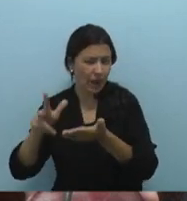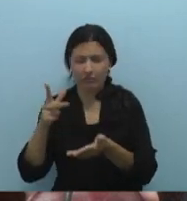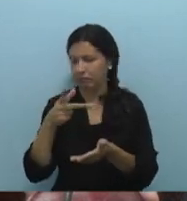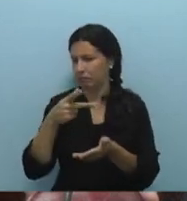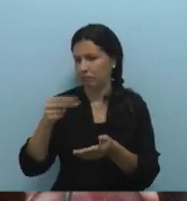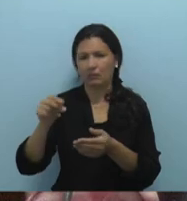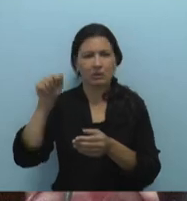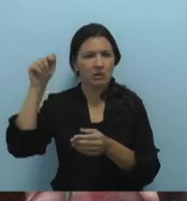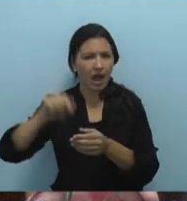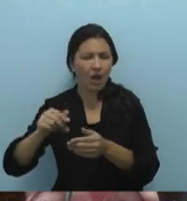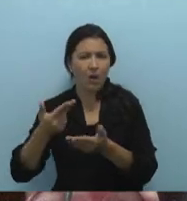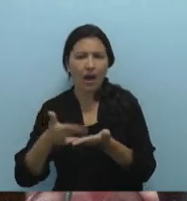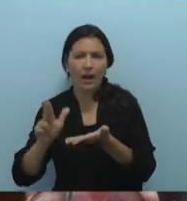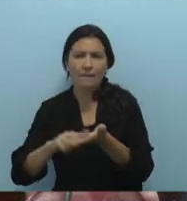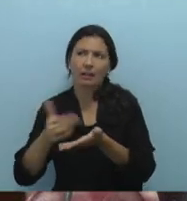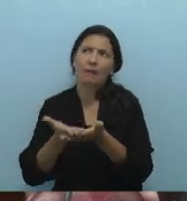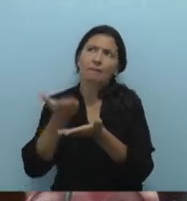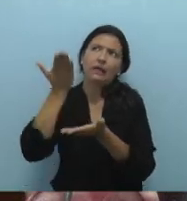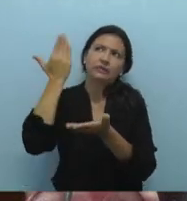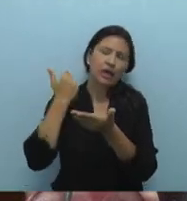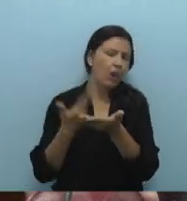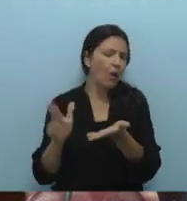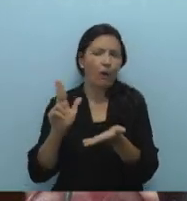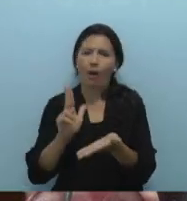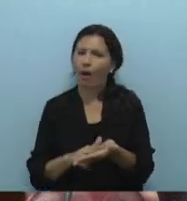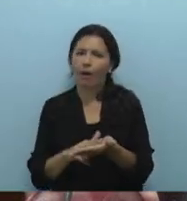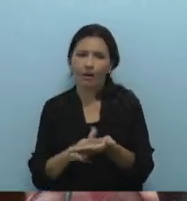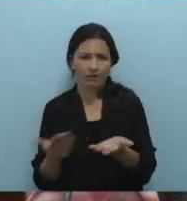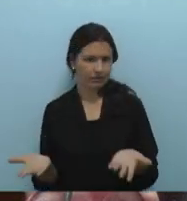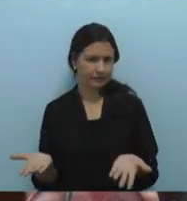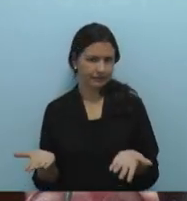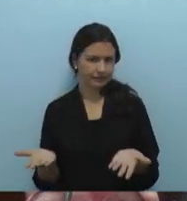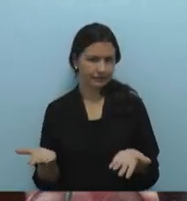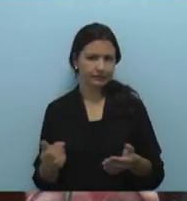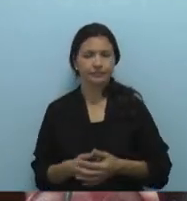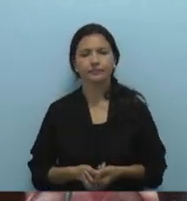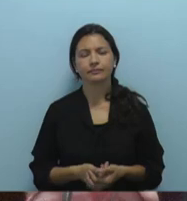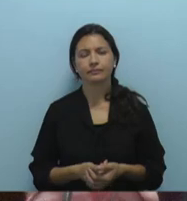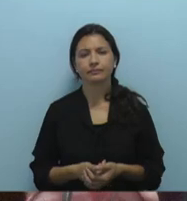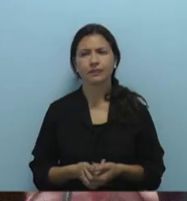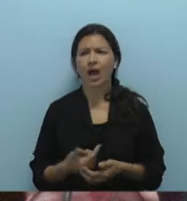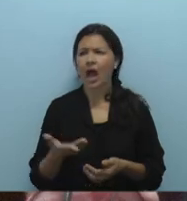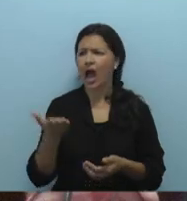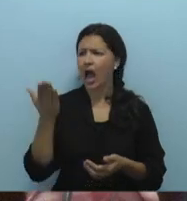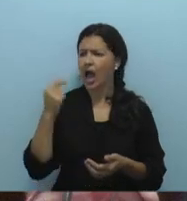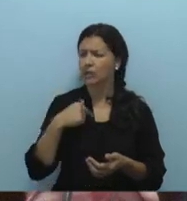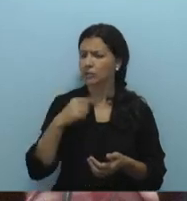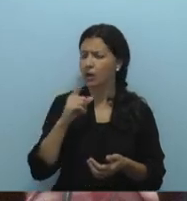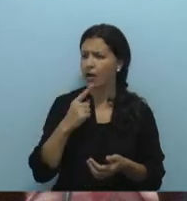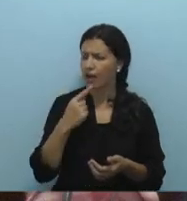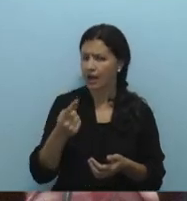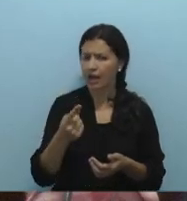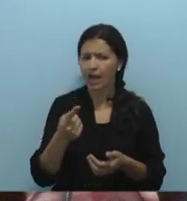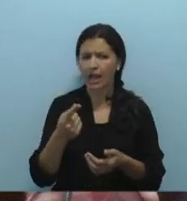pasado. Y ayer tuve la grata noticia, mejor dicho para mí, la no grata noticia, de enterarme que